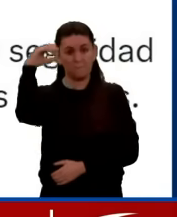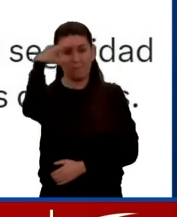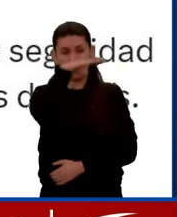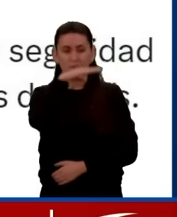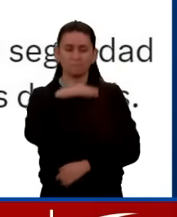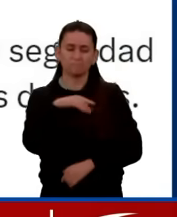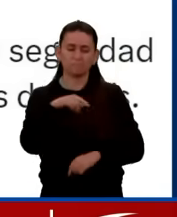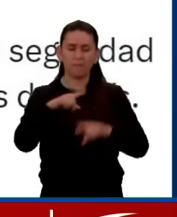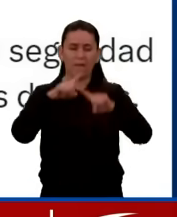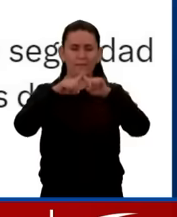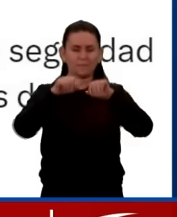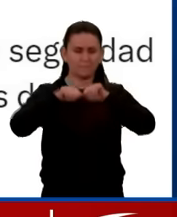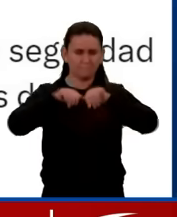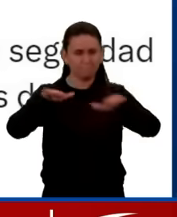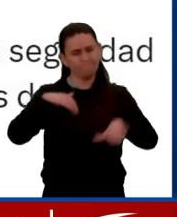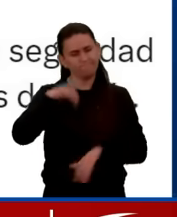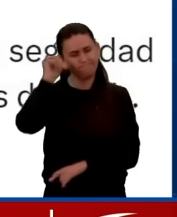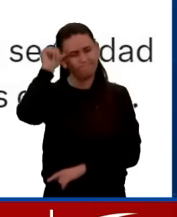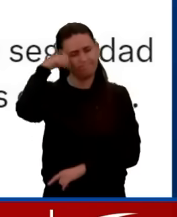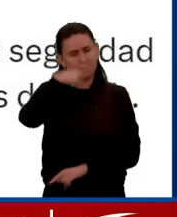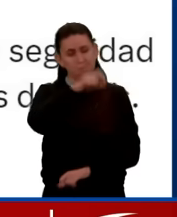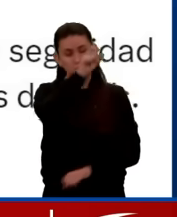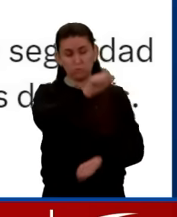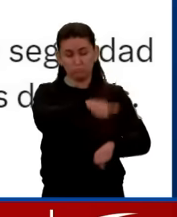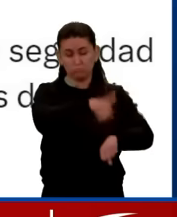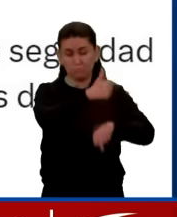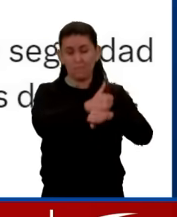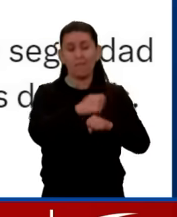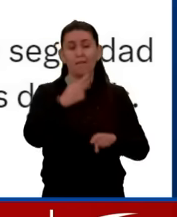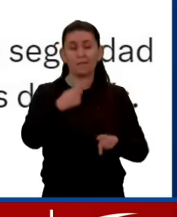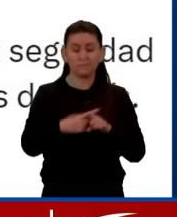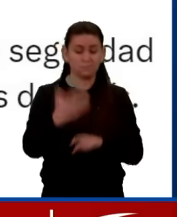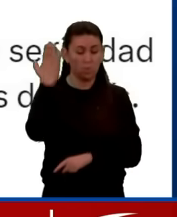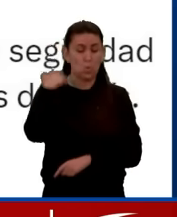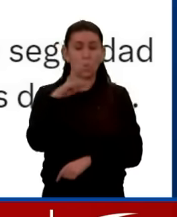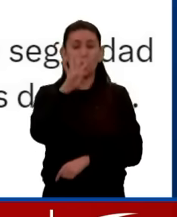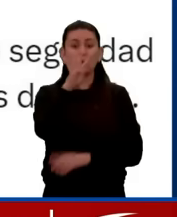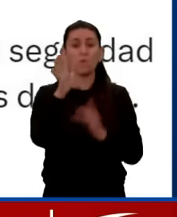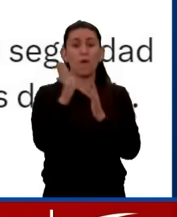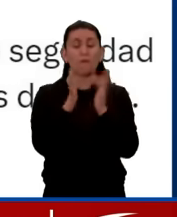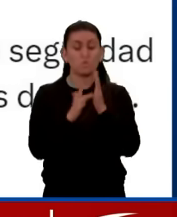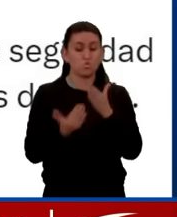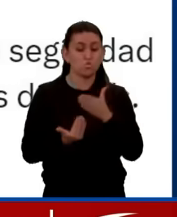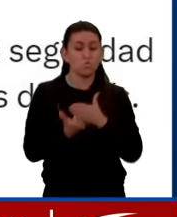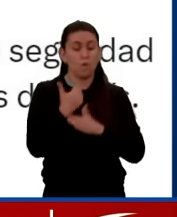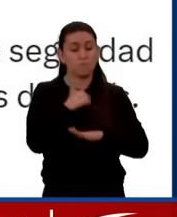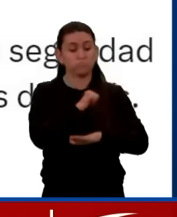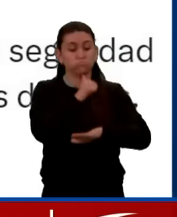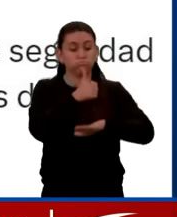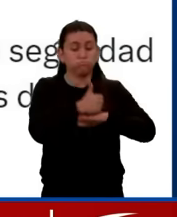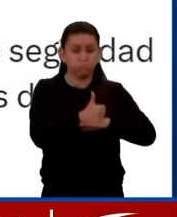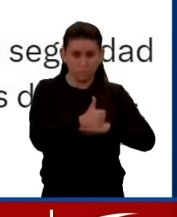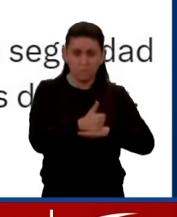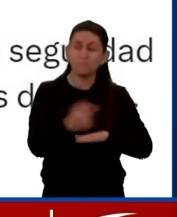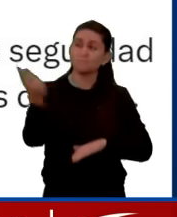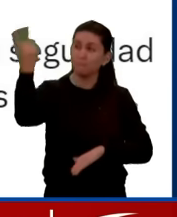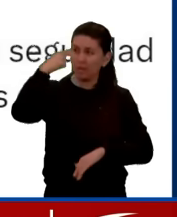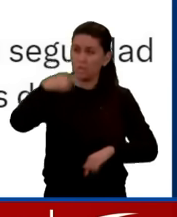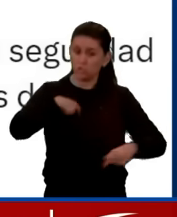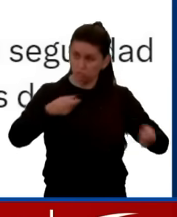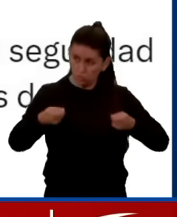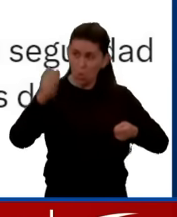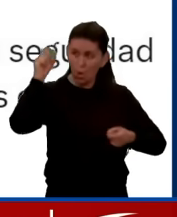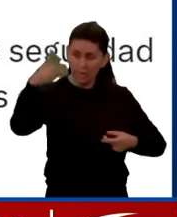X, recordó que el funcionario había asumido el pasado 4 de abril, que estaba cumpliendo las órdenes de impartir disciplina y